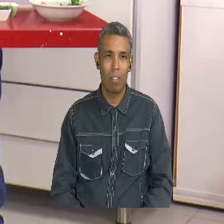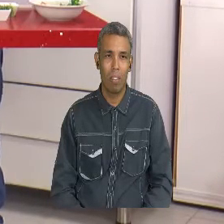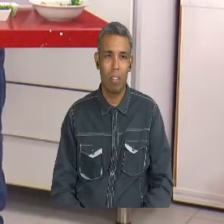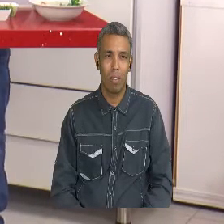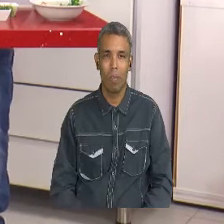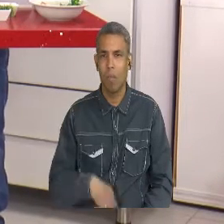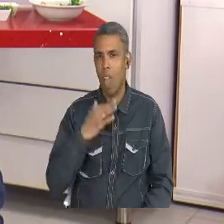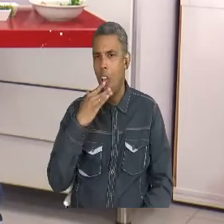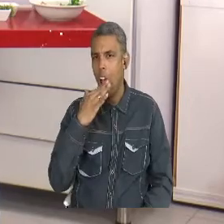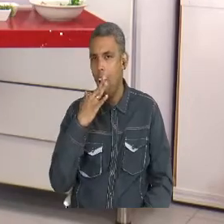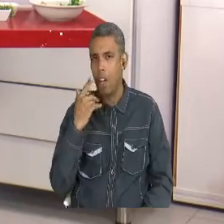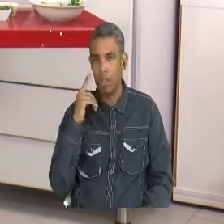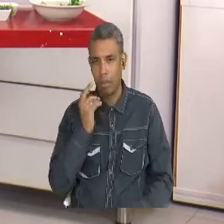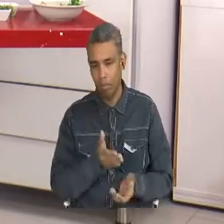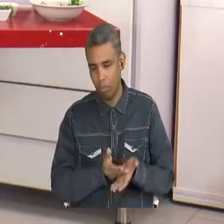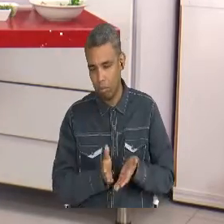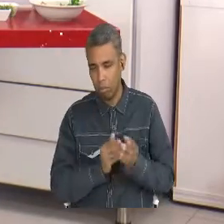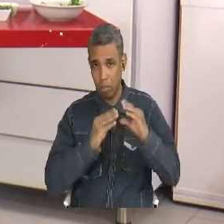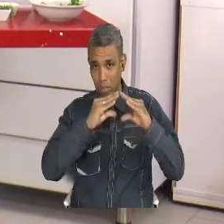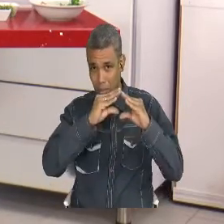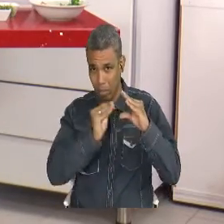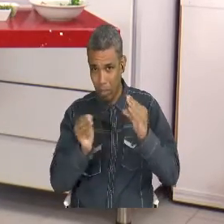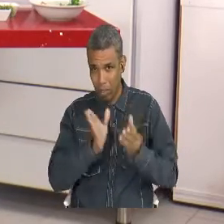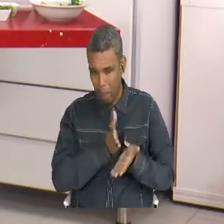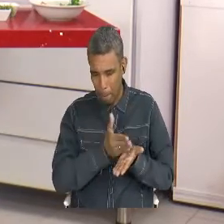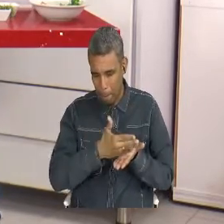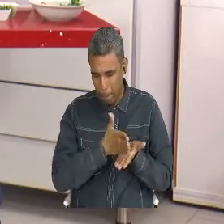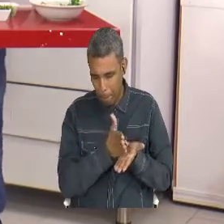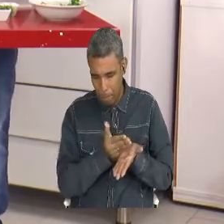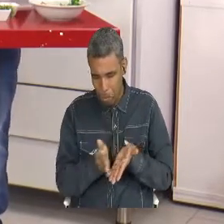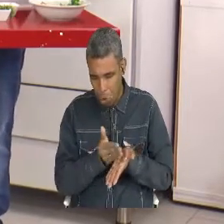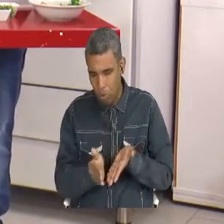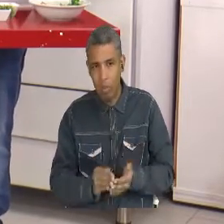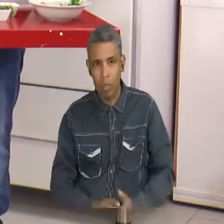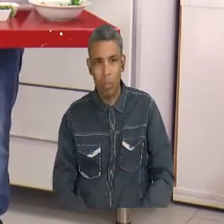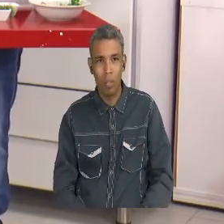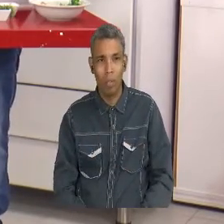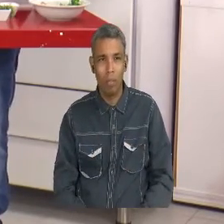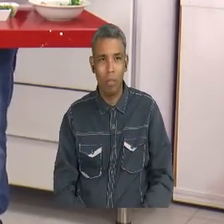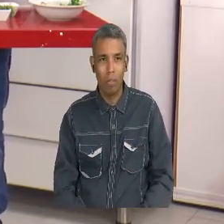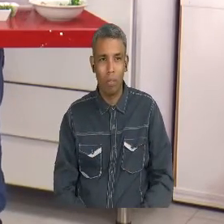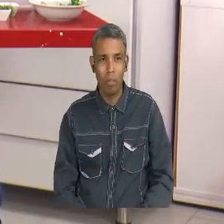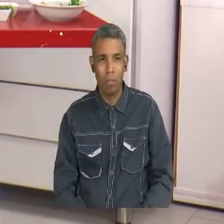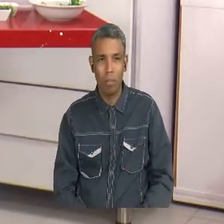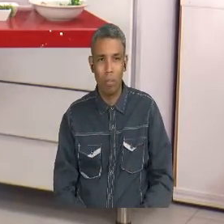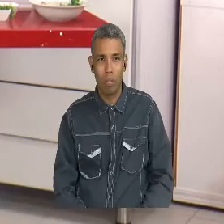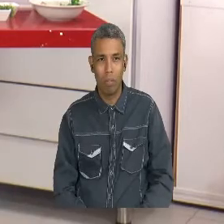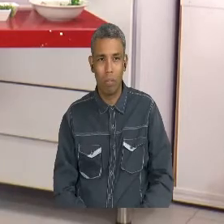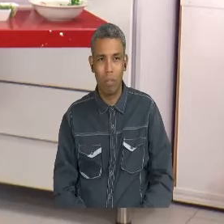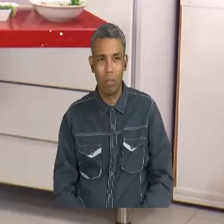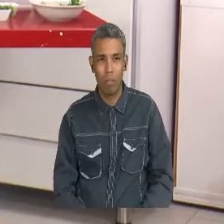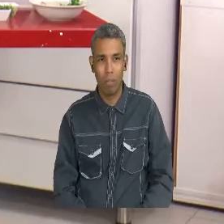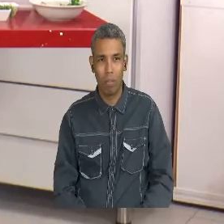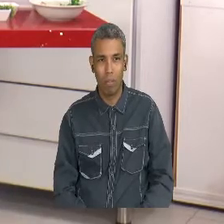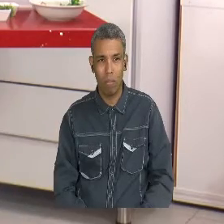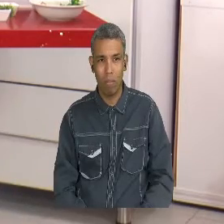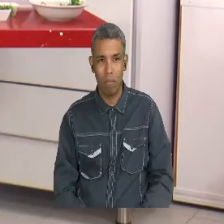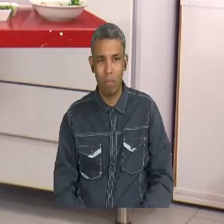Este sería ya el cóctel o sea, de camarones. Vamos a entrar por aquí, vamos a dejar que Víctor nos haga entonces, nos haga el ensamblado. Acá, mire, como pudieron